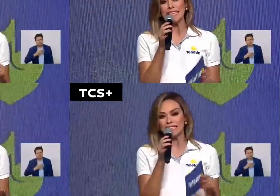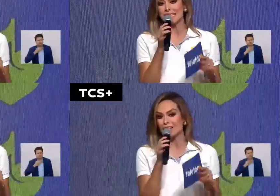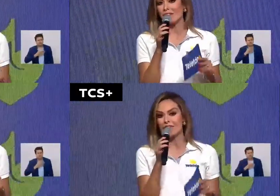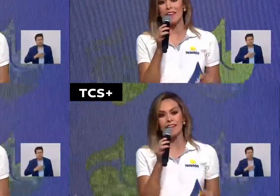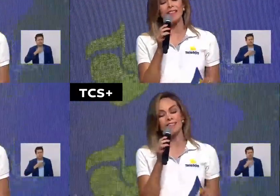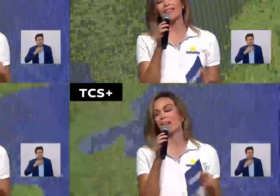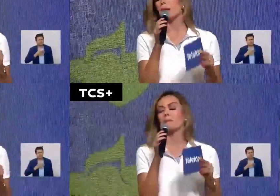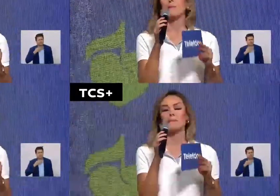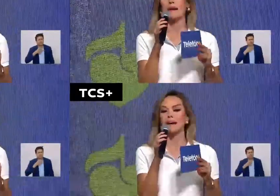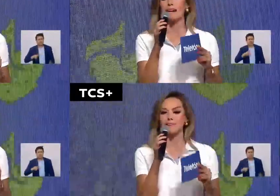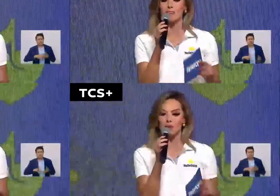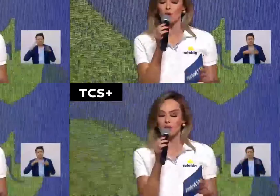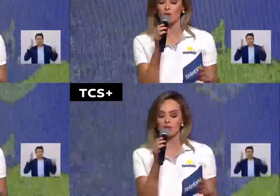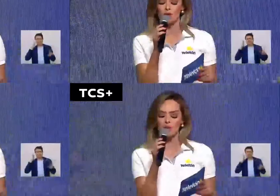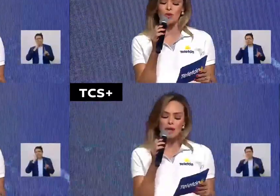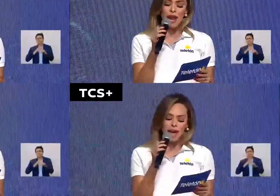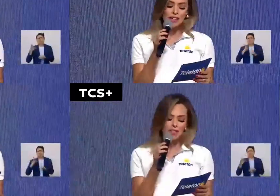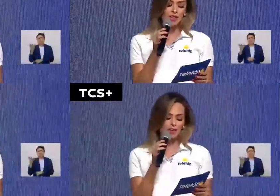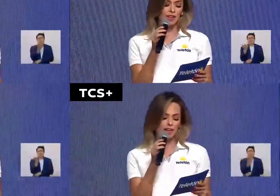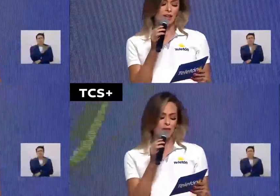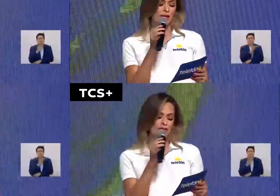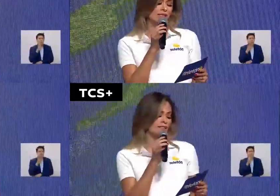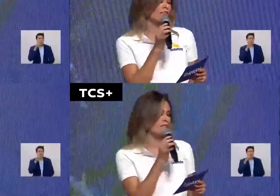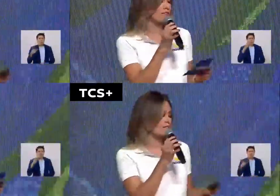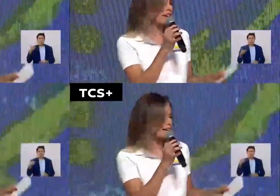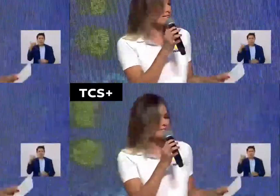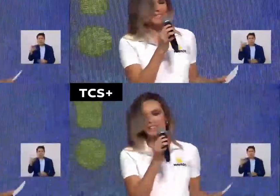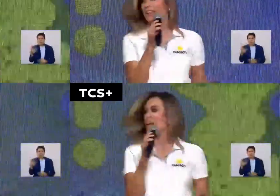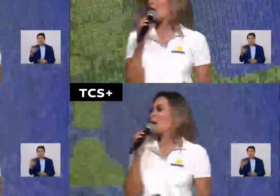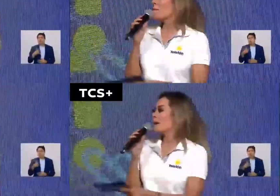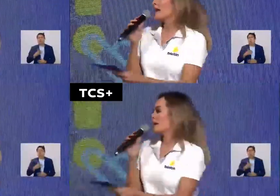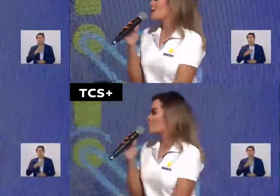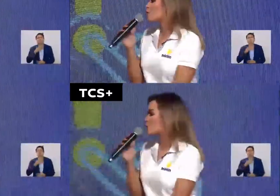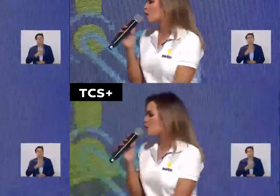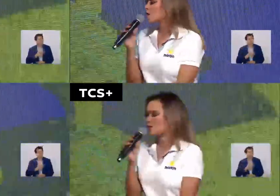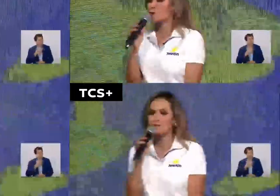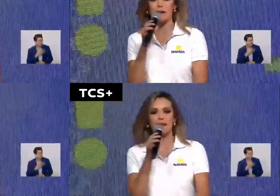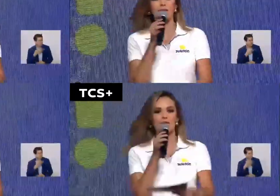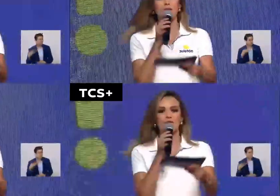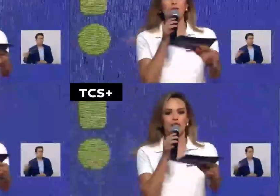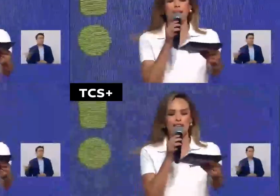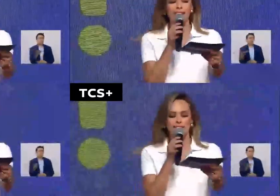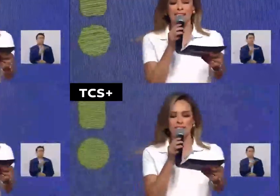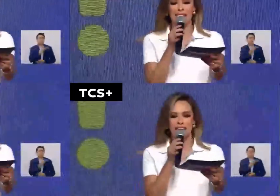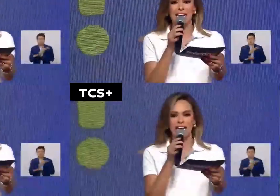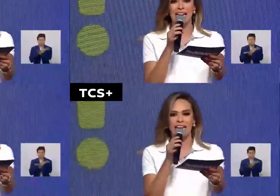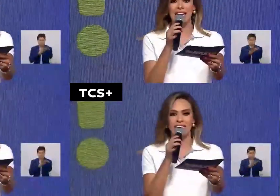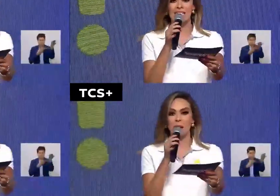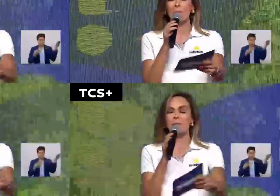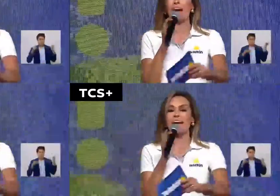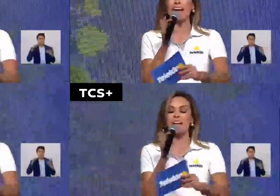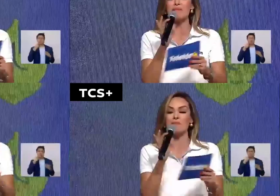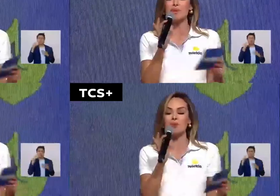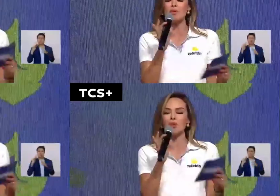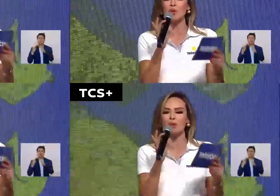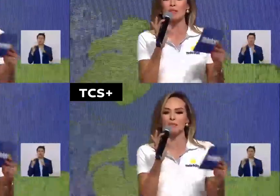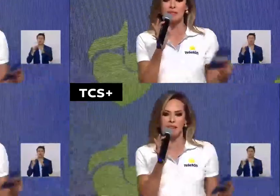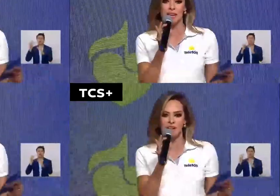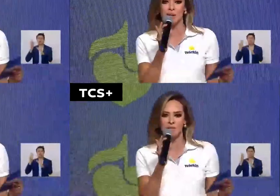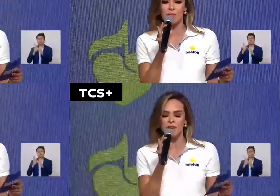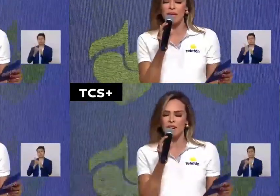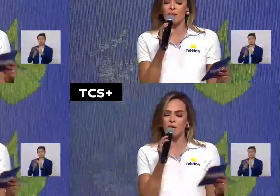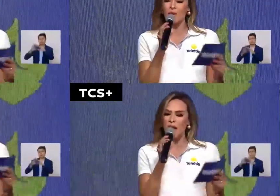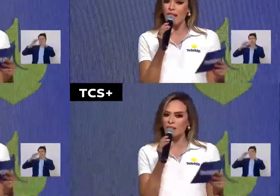año desafiante para todos, un año que no ha sido fácil para nosotros, para ustedes que están en casa, para el